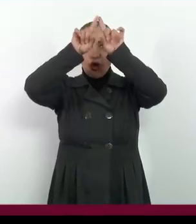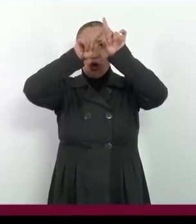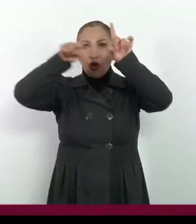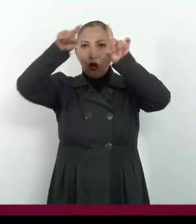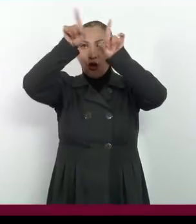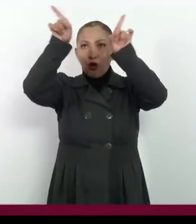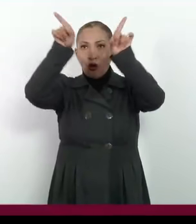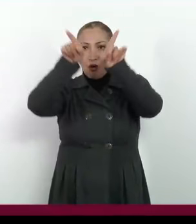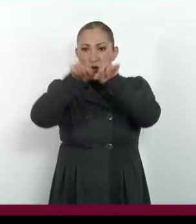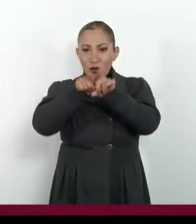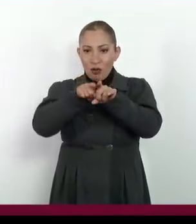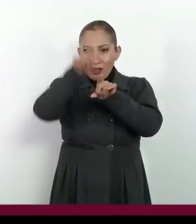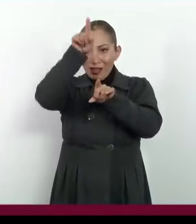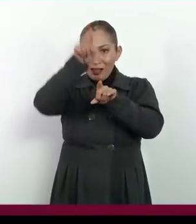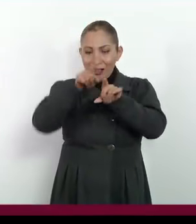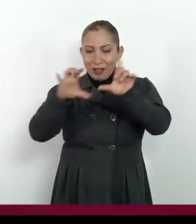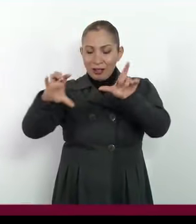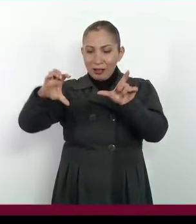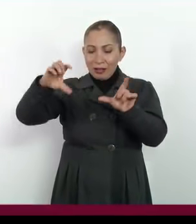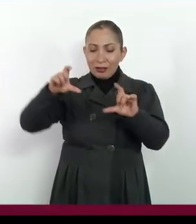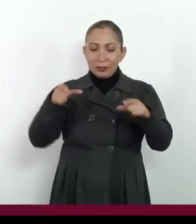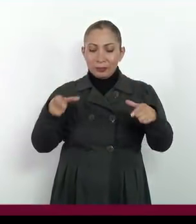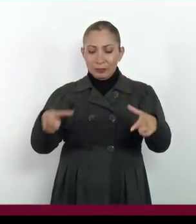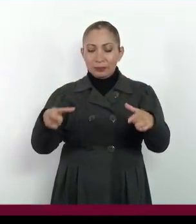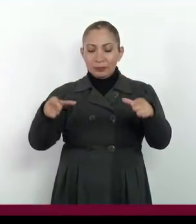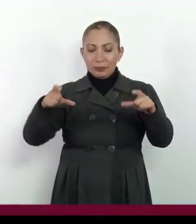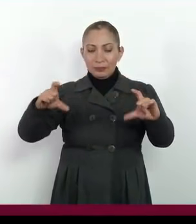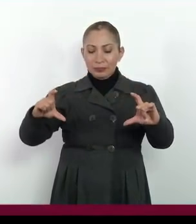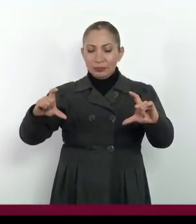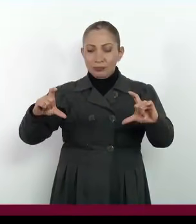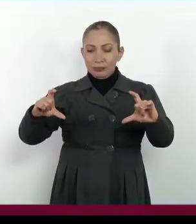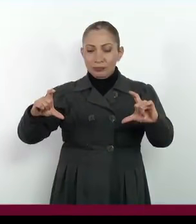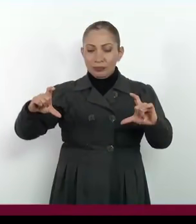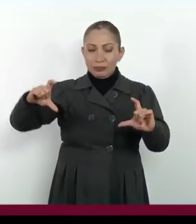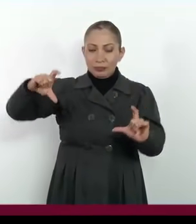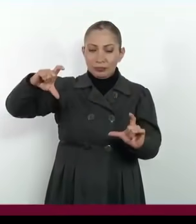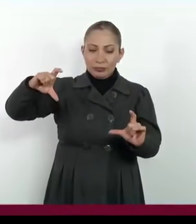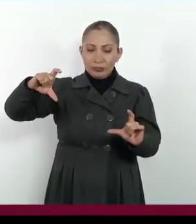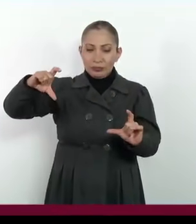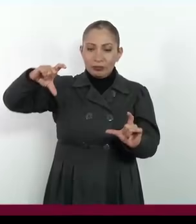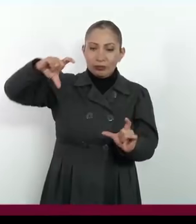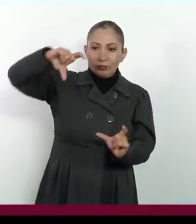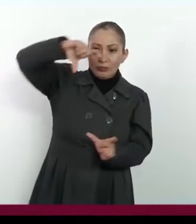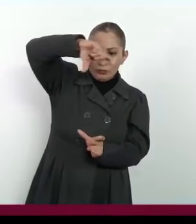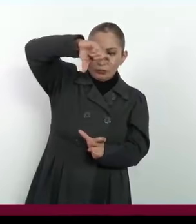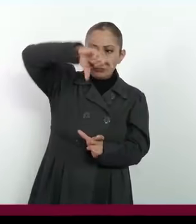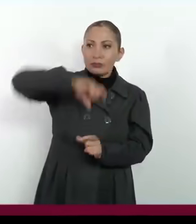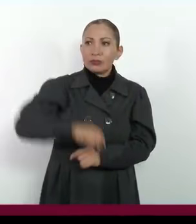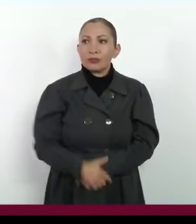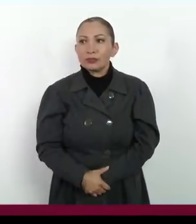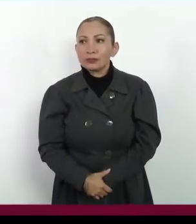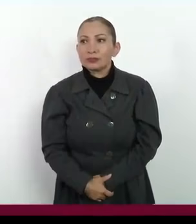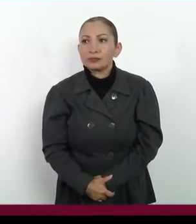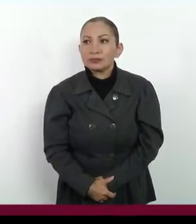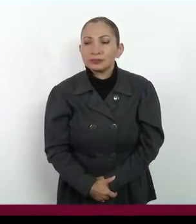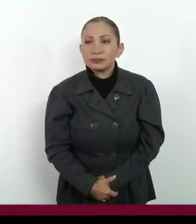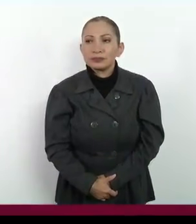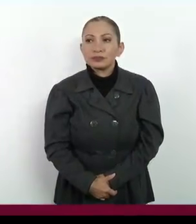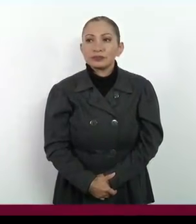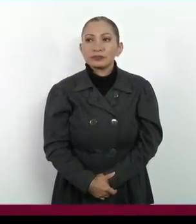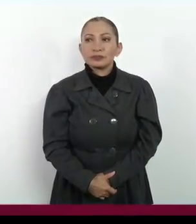inclinación del cono. Muy bien. Digamos, esto es... esto va por atrás del cono. Muy bien.